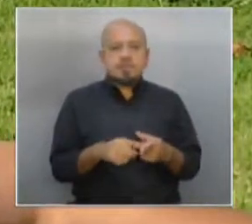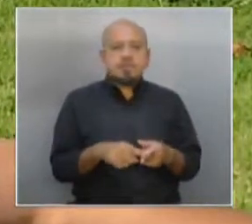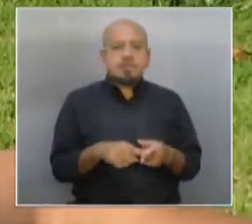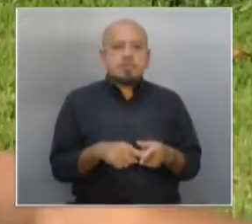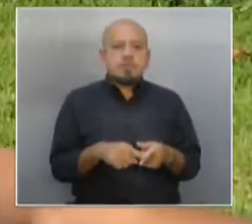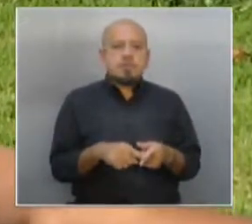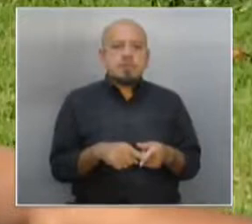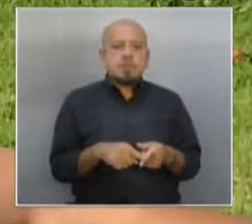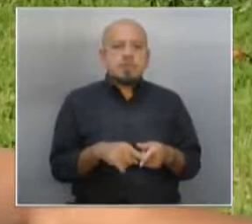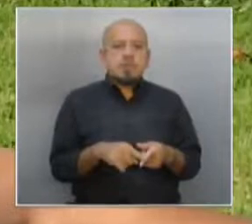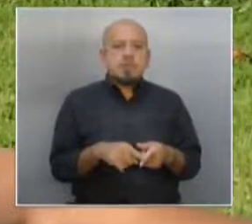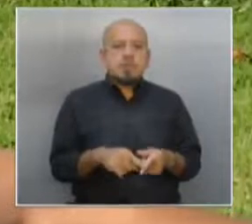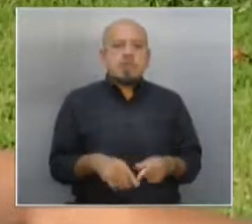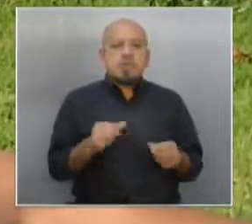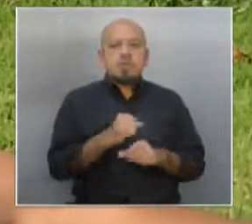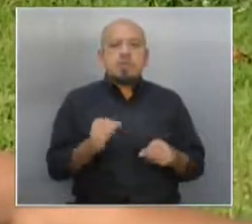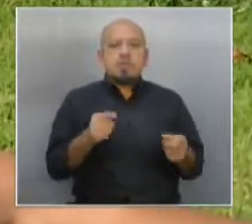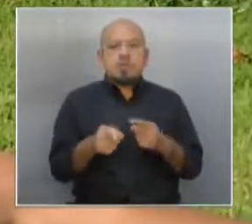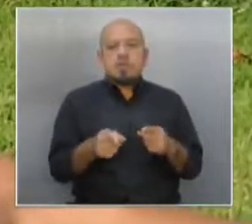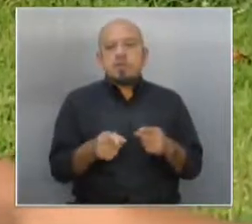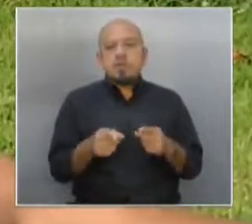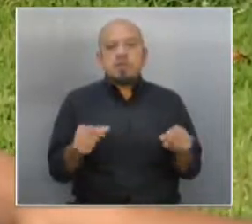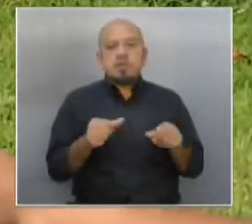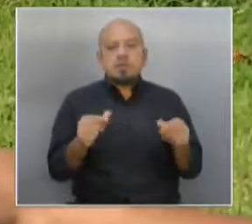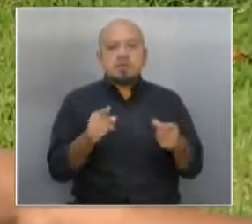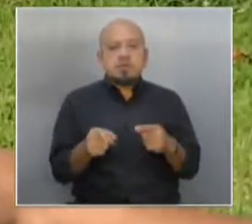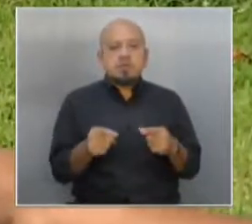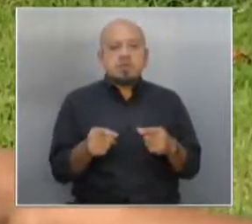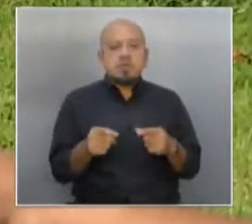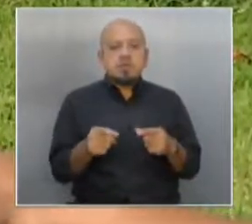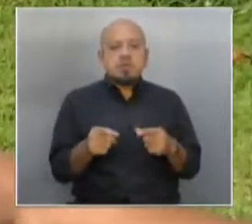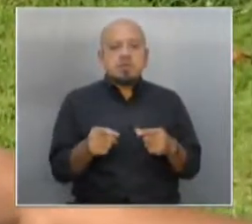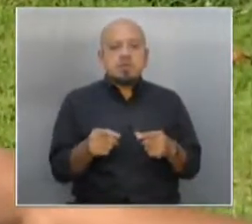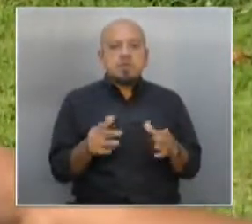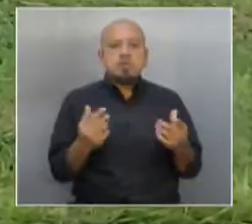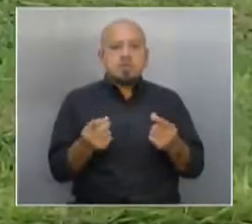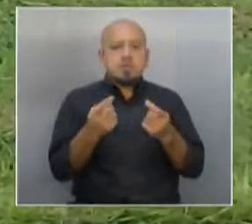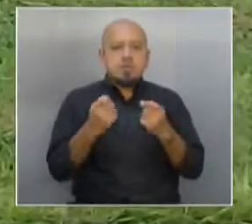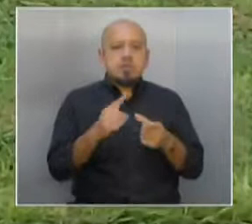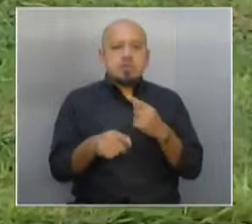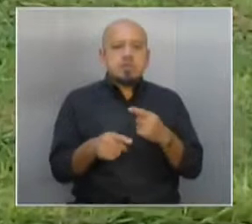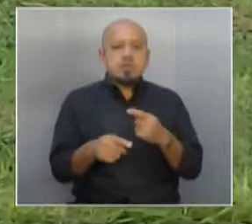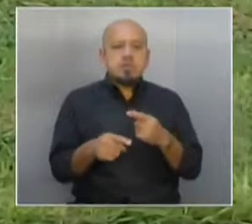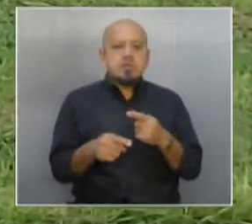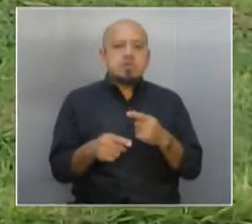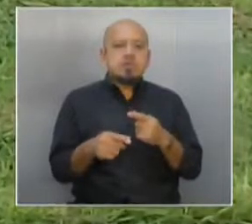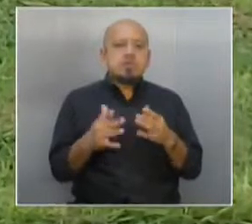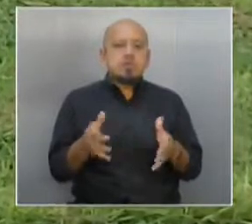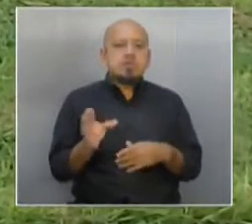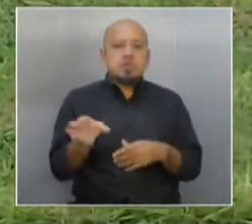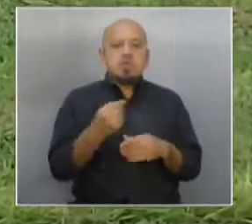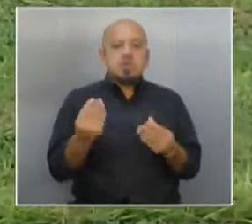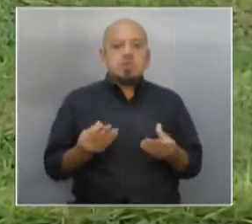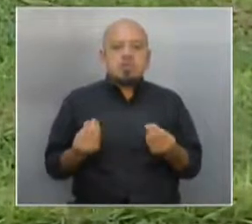poder lograr hacer un riego adecuado, necesitaría, claro, que todas las